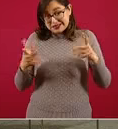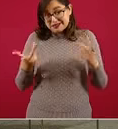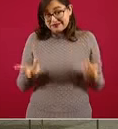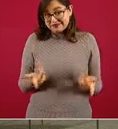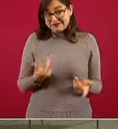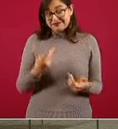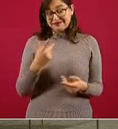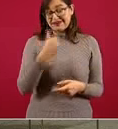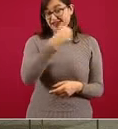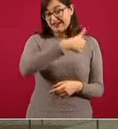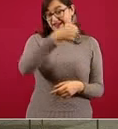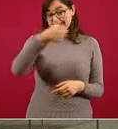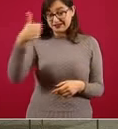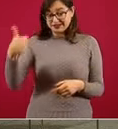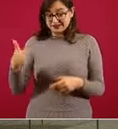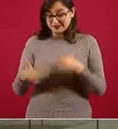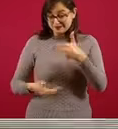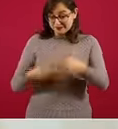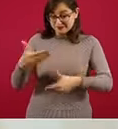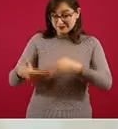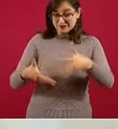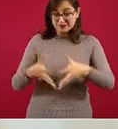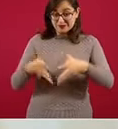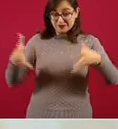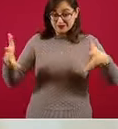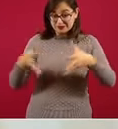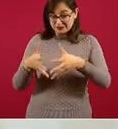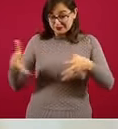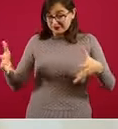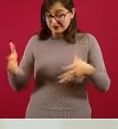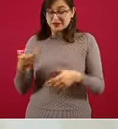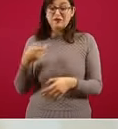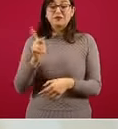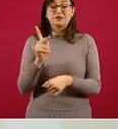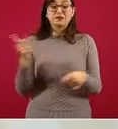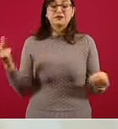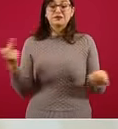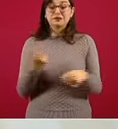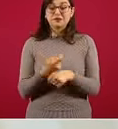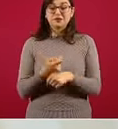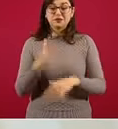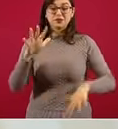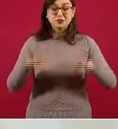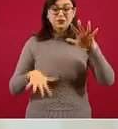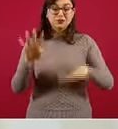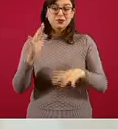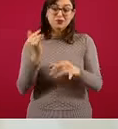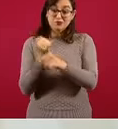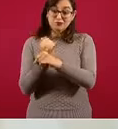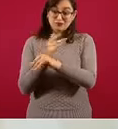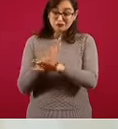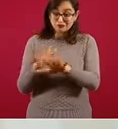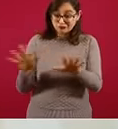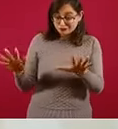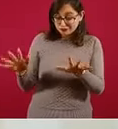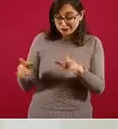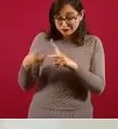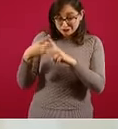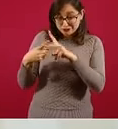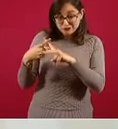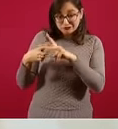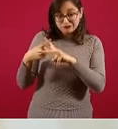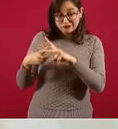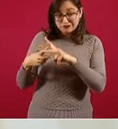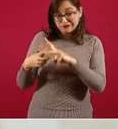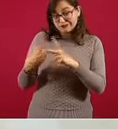¿no? Pero también a veces muchos de estos modelos se hacen con datos desactualizados, ¿no? Porque una cosa